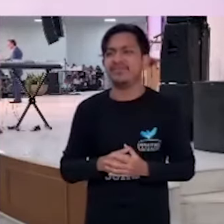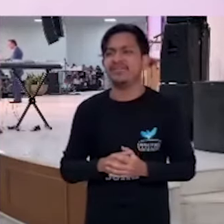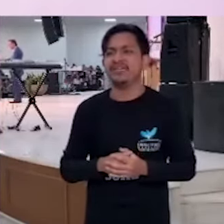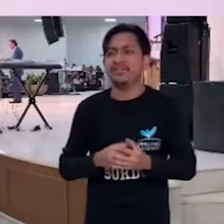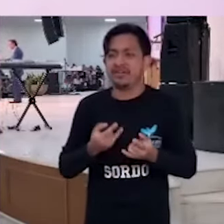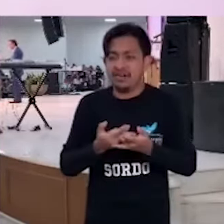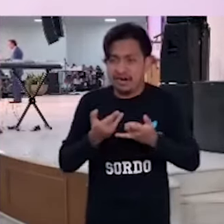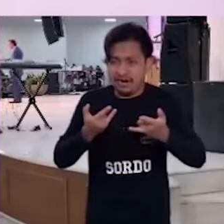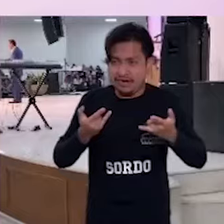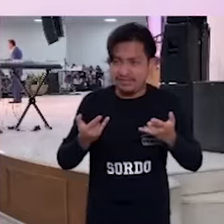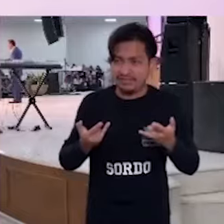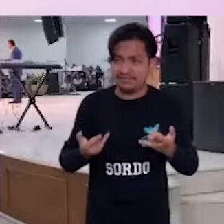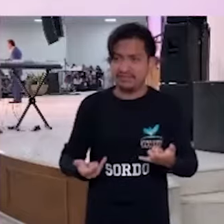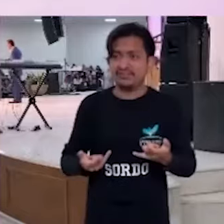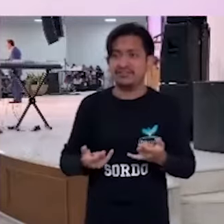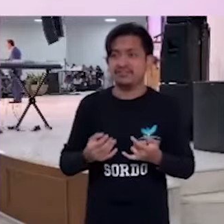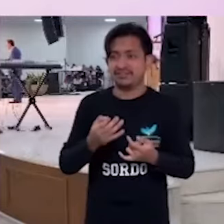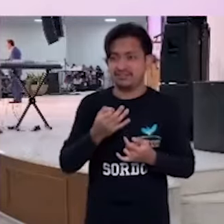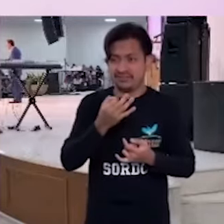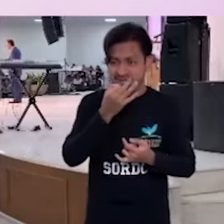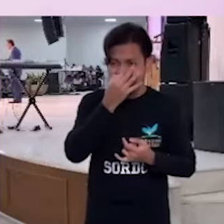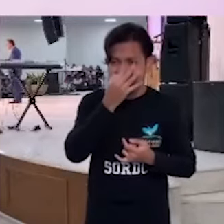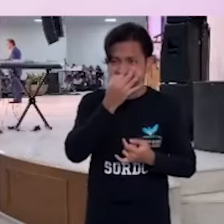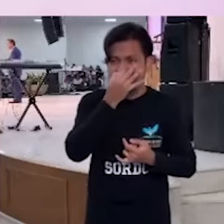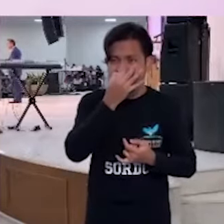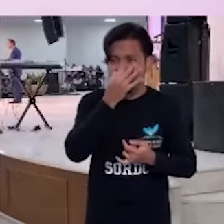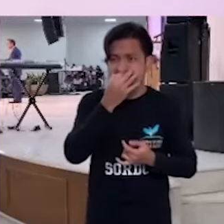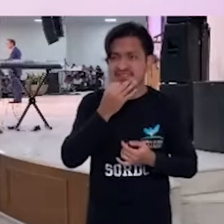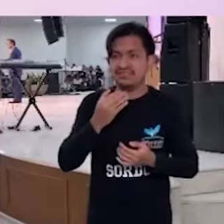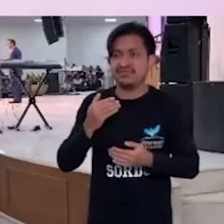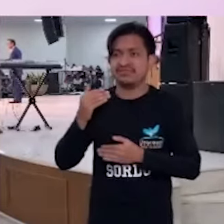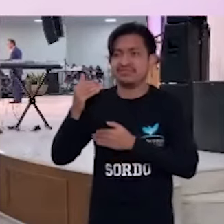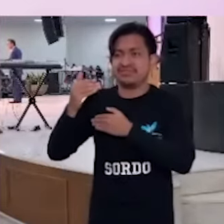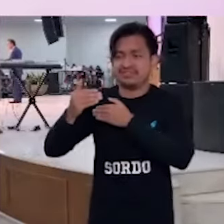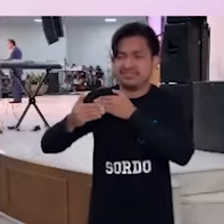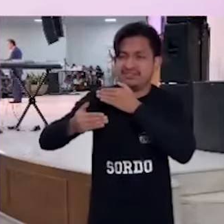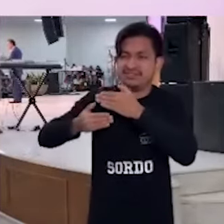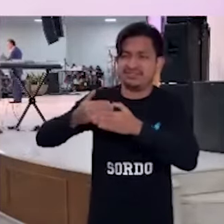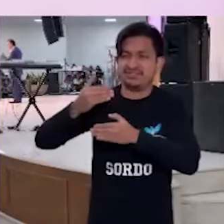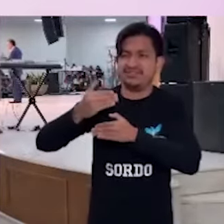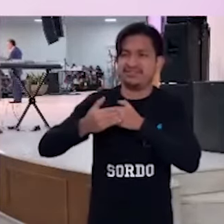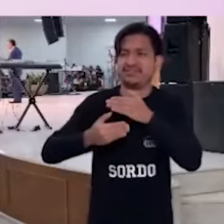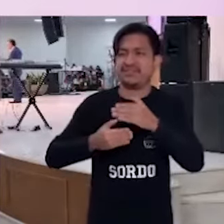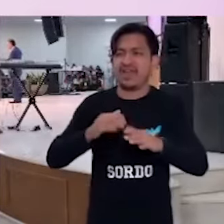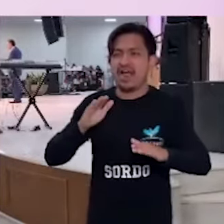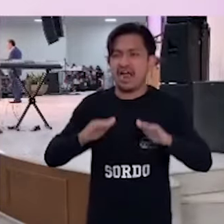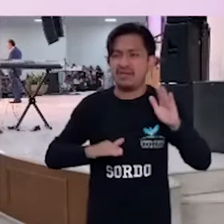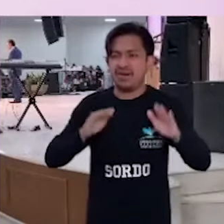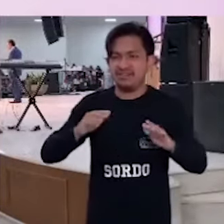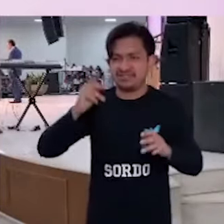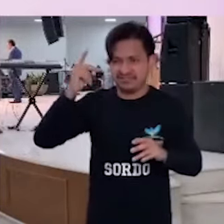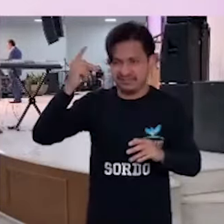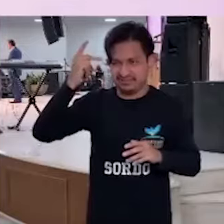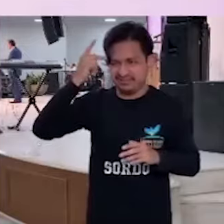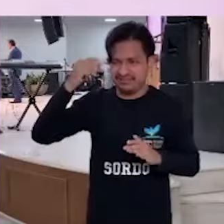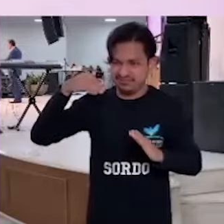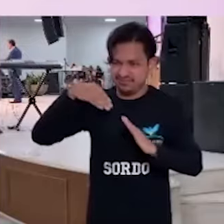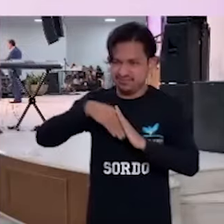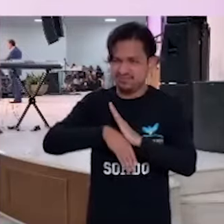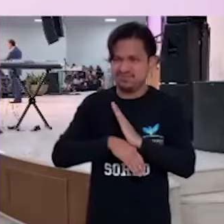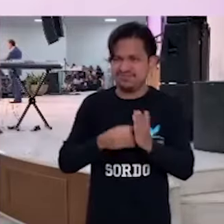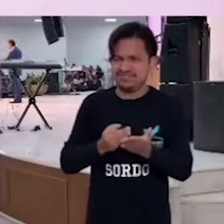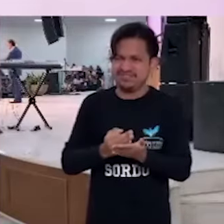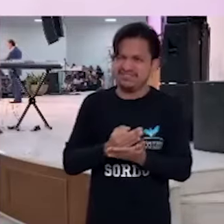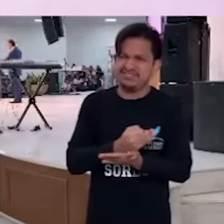hemos visto a grandes líderes caer por no cuidar sus pasos. Algunos pastores con ministerios muy